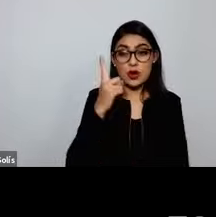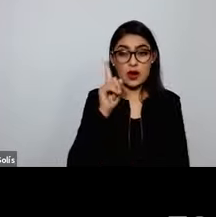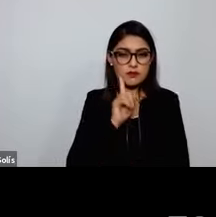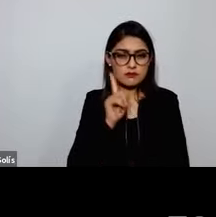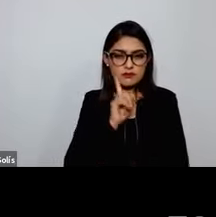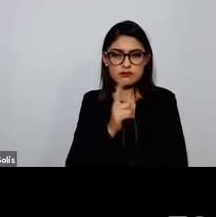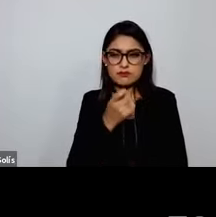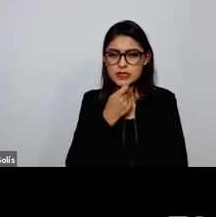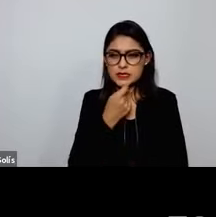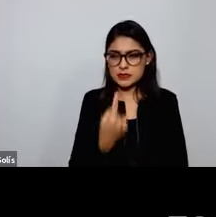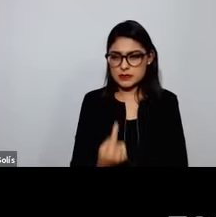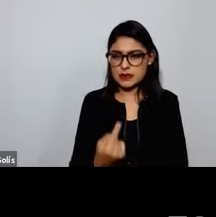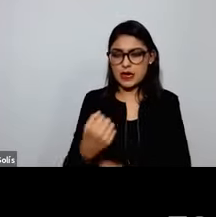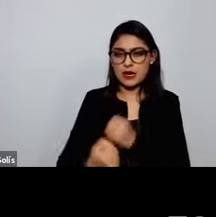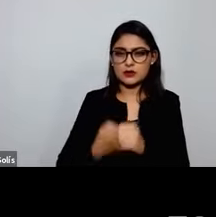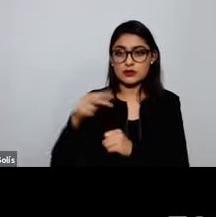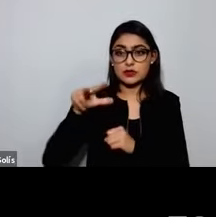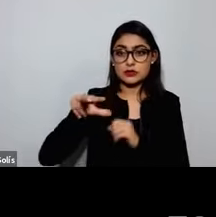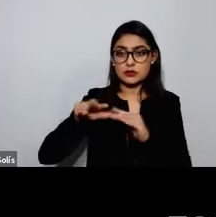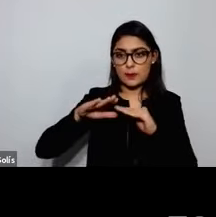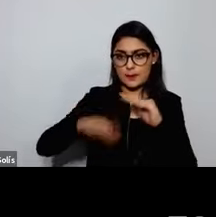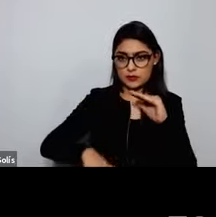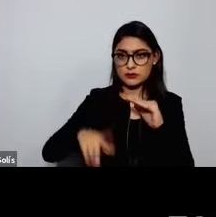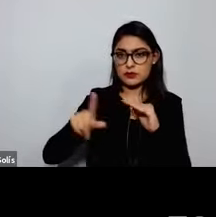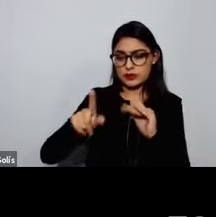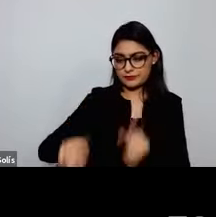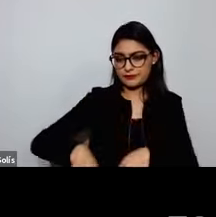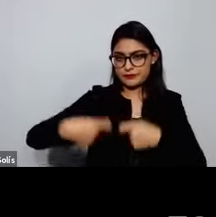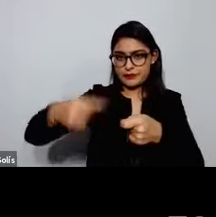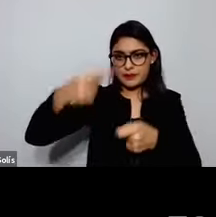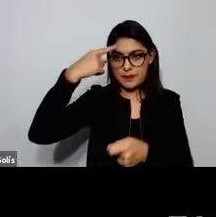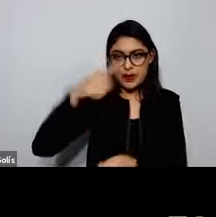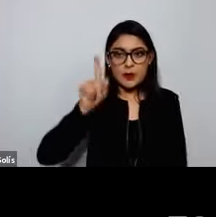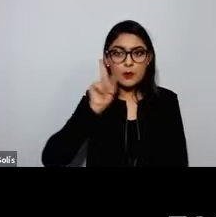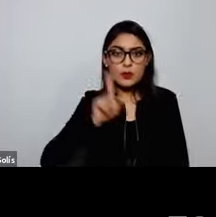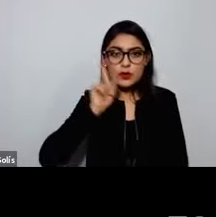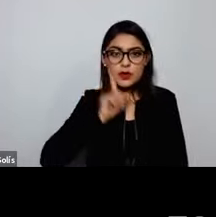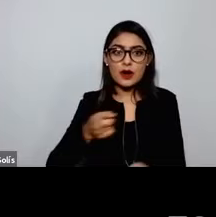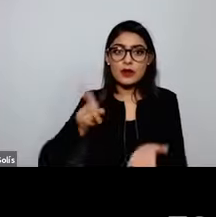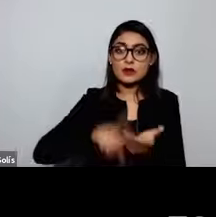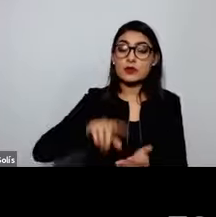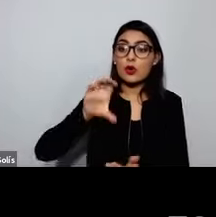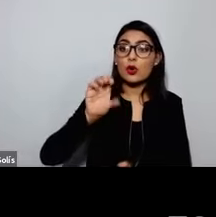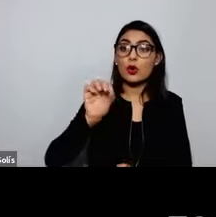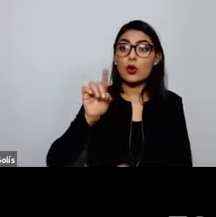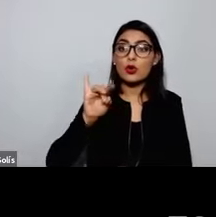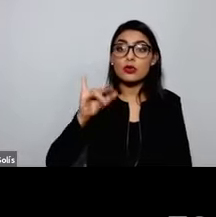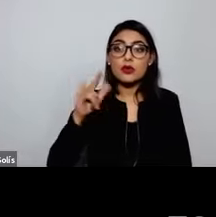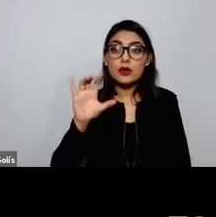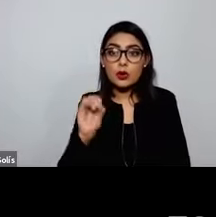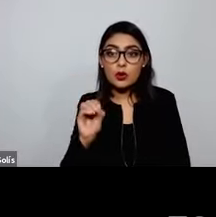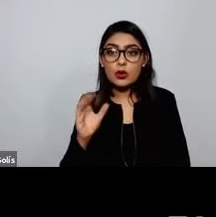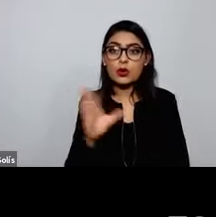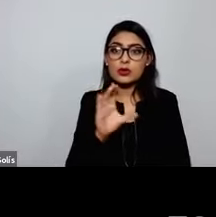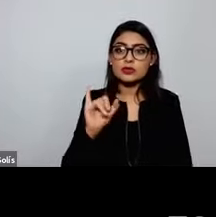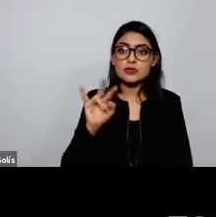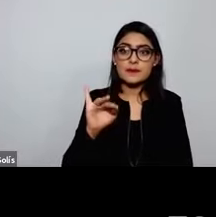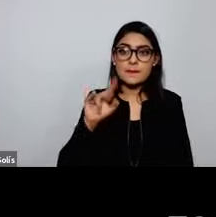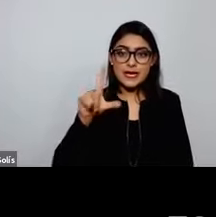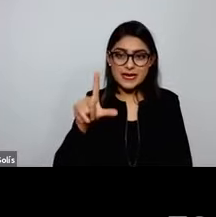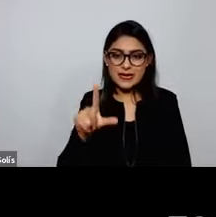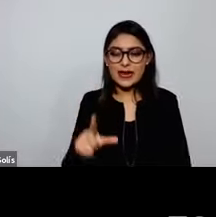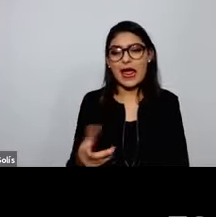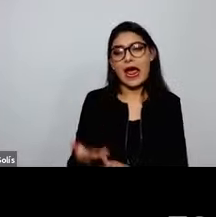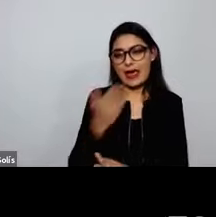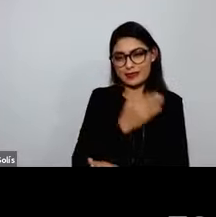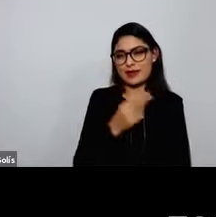edad debía quedar en favor de su madre en términos de una disposición del Código Civil para el Distrito Federal, que sería hoy pues Ciudad de